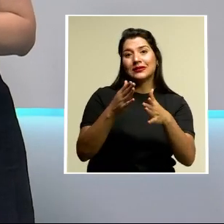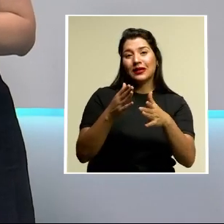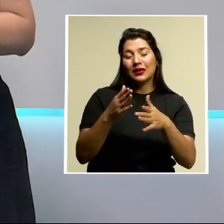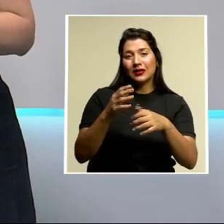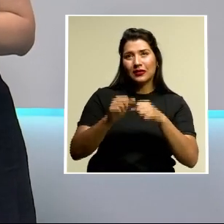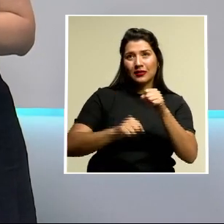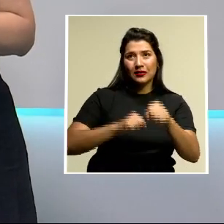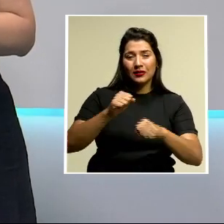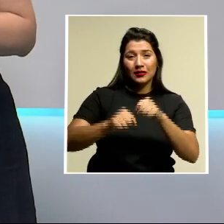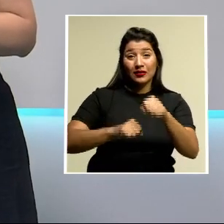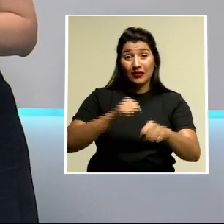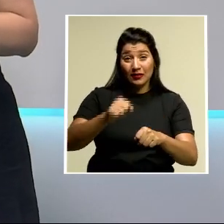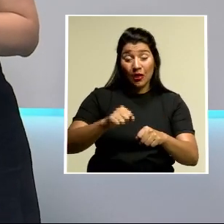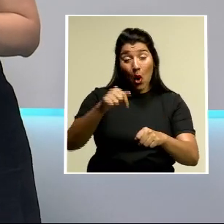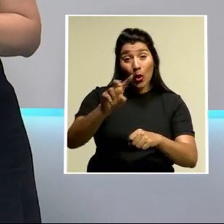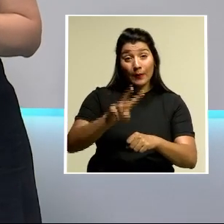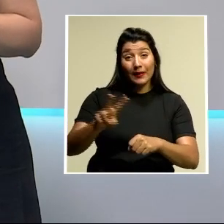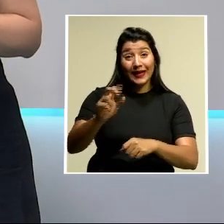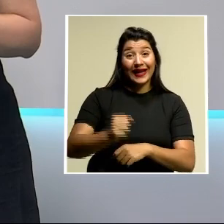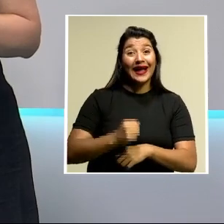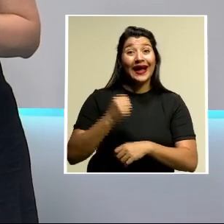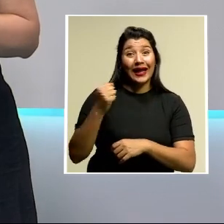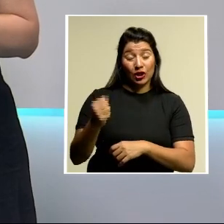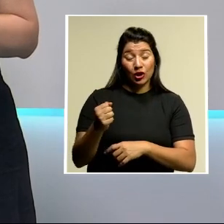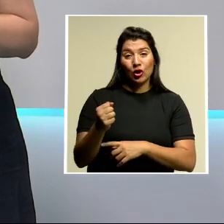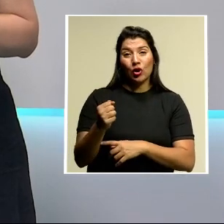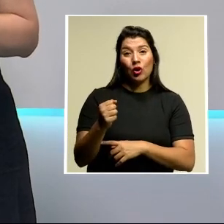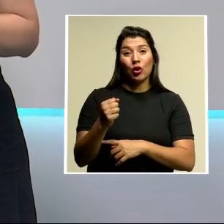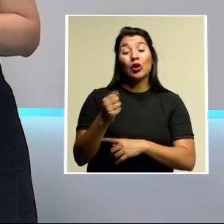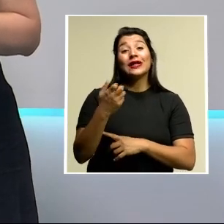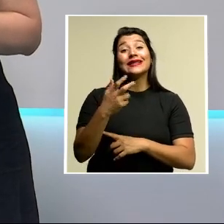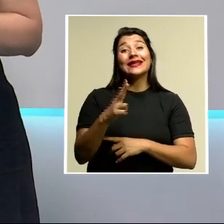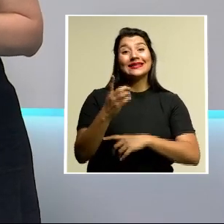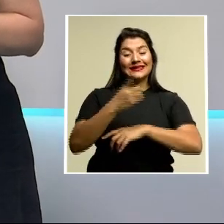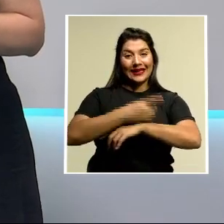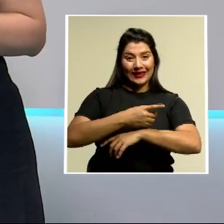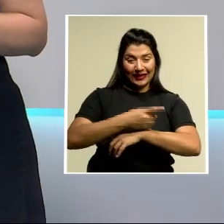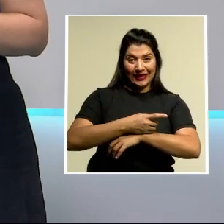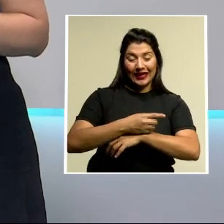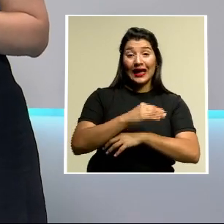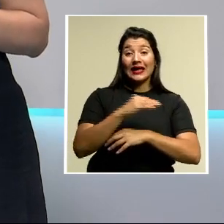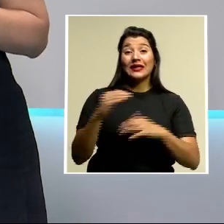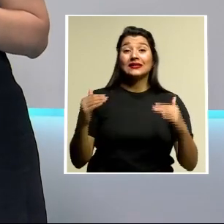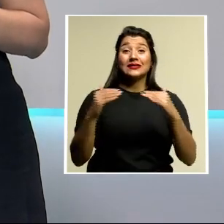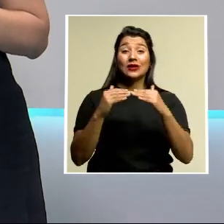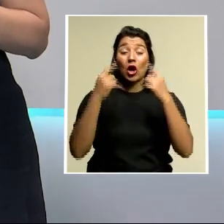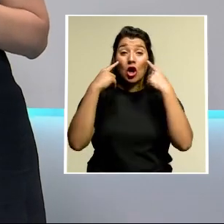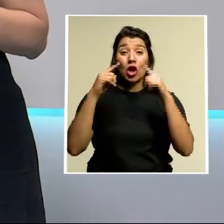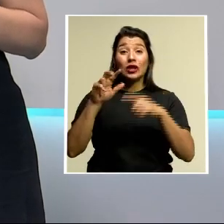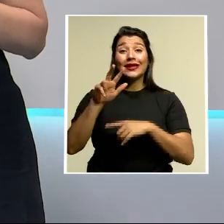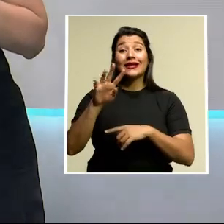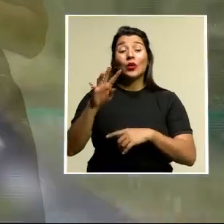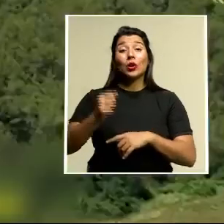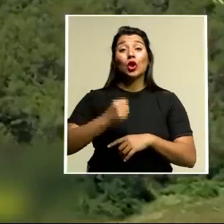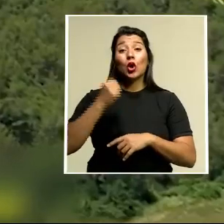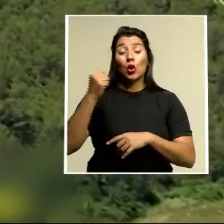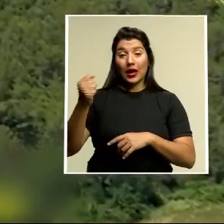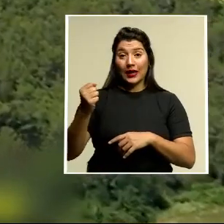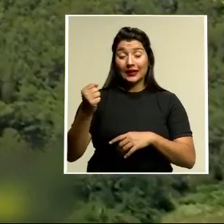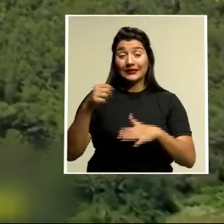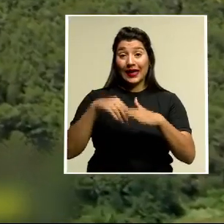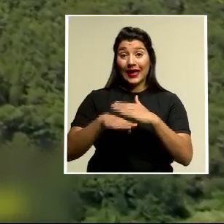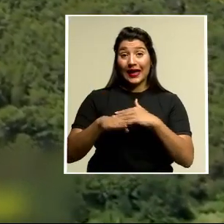delantero solo o me puede jugar como media punta y eso es bueno. El mismo caso de Venegas también, que también lo veo bien, como